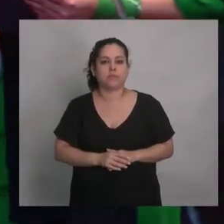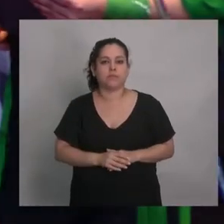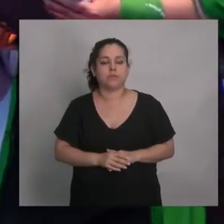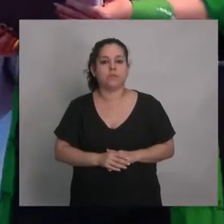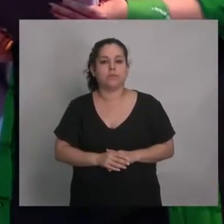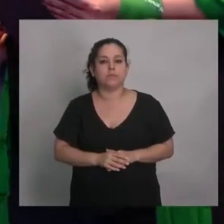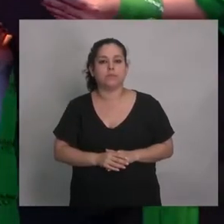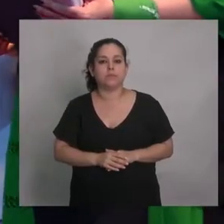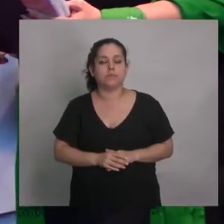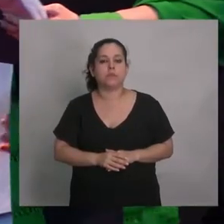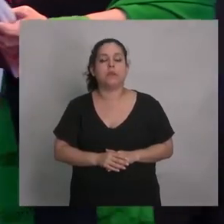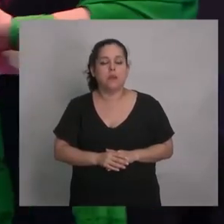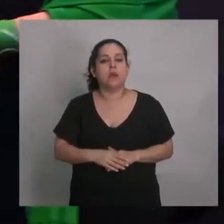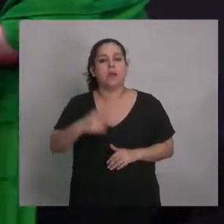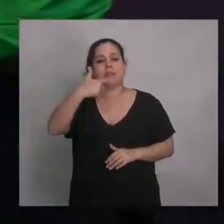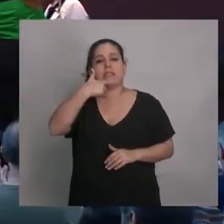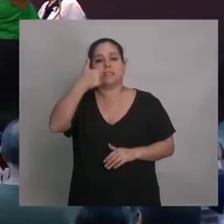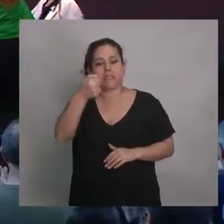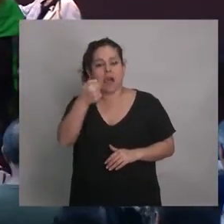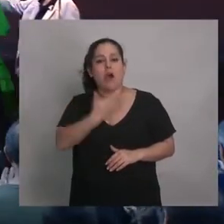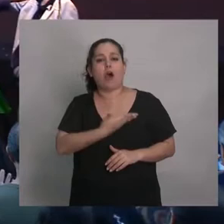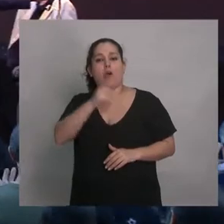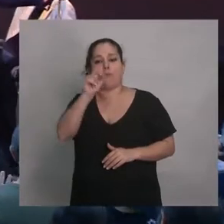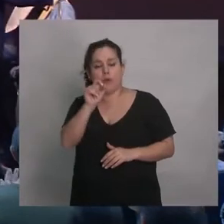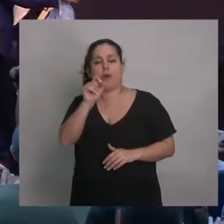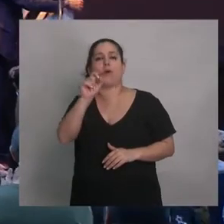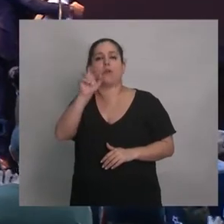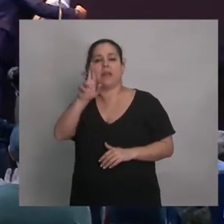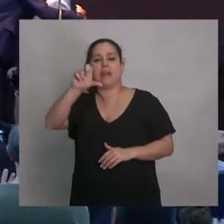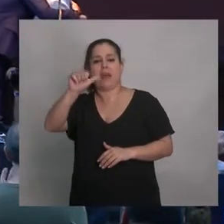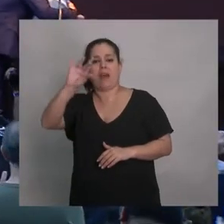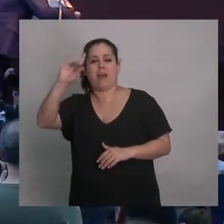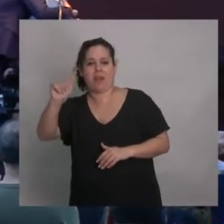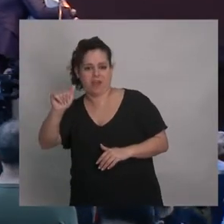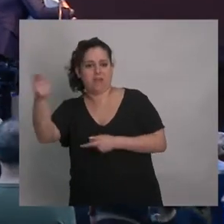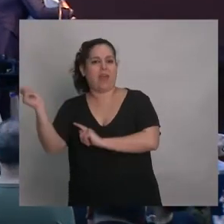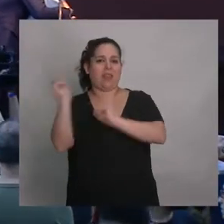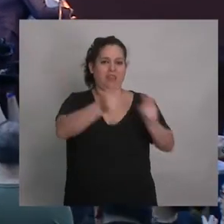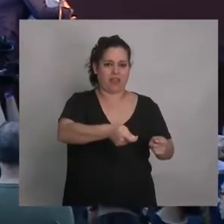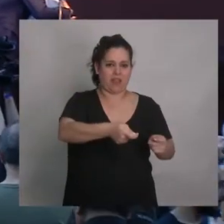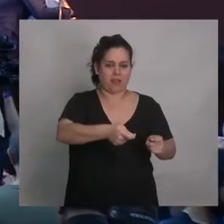y se lo entrega fernanda saforcada de la universidad de buenos aires